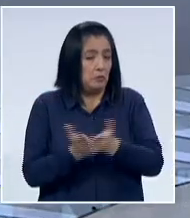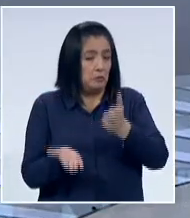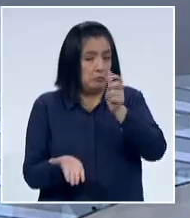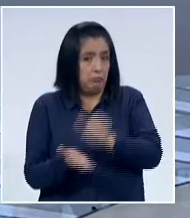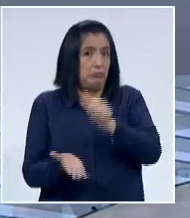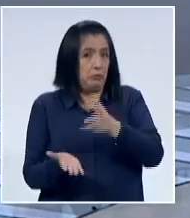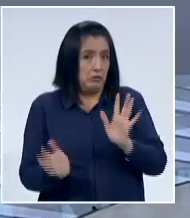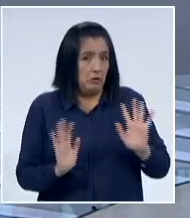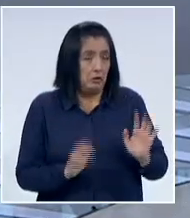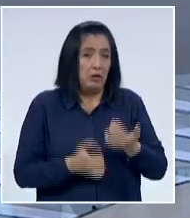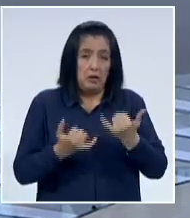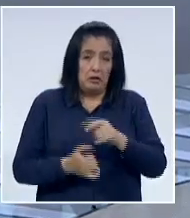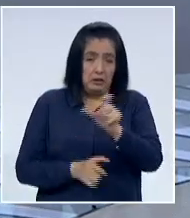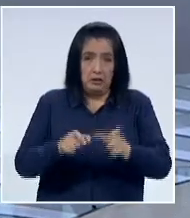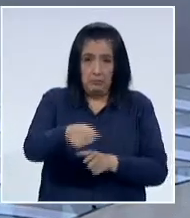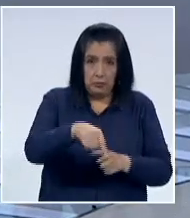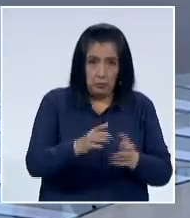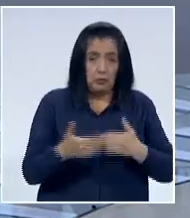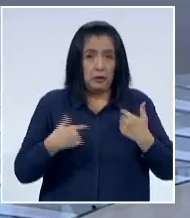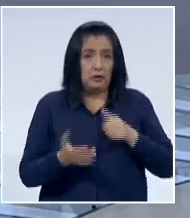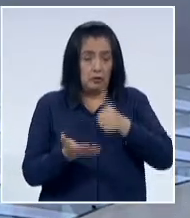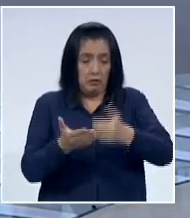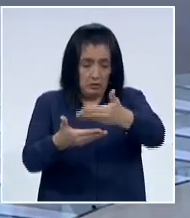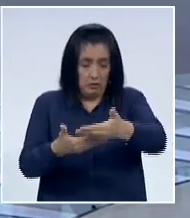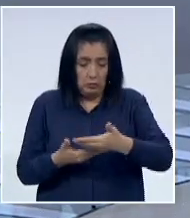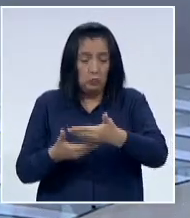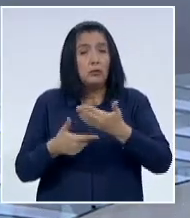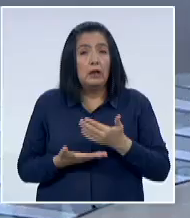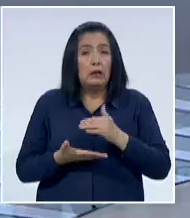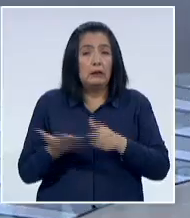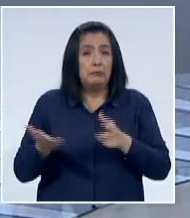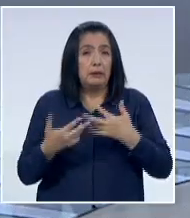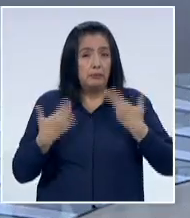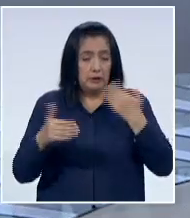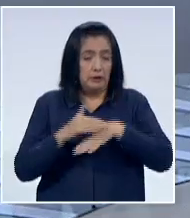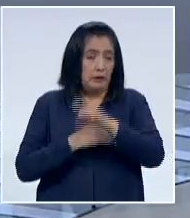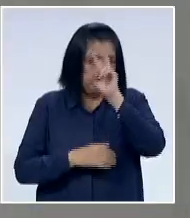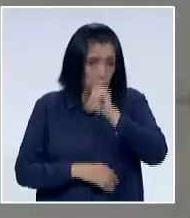pasaporte. Ahora esos ciudadanos tramitan su carta andina a fin de poder ingresar a nuestro país.